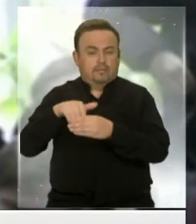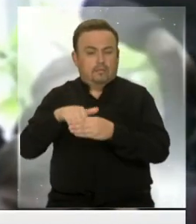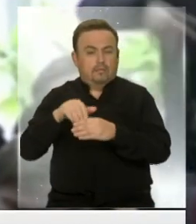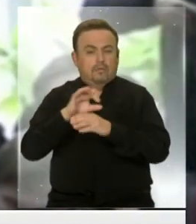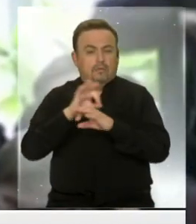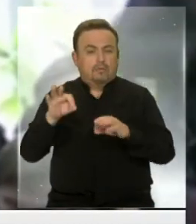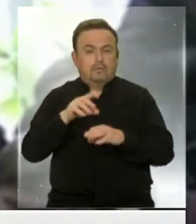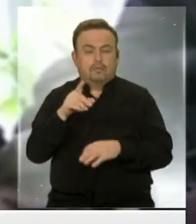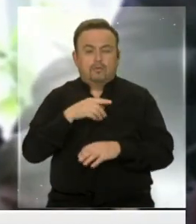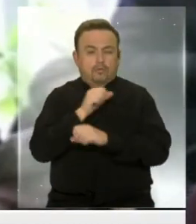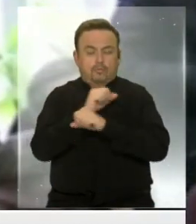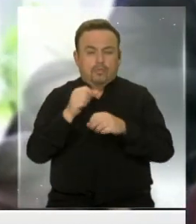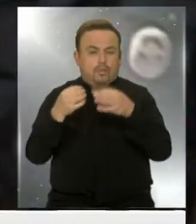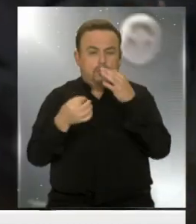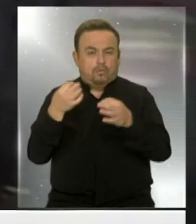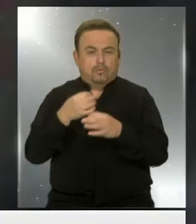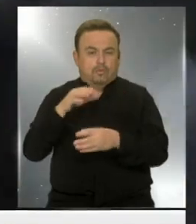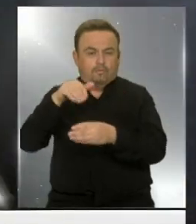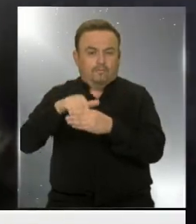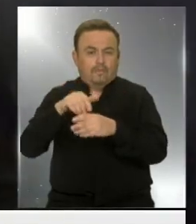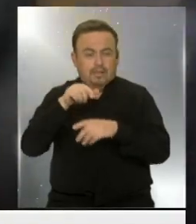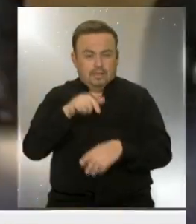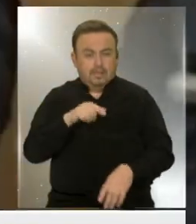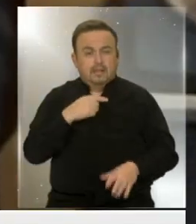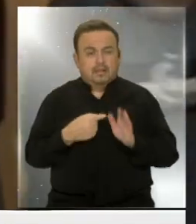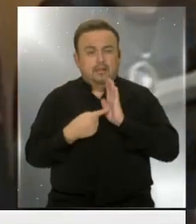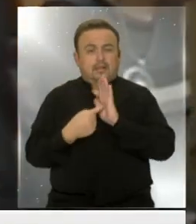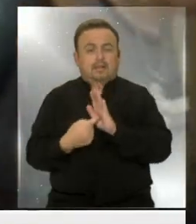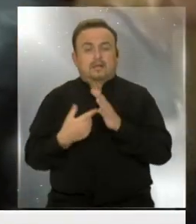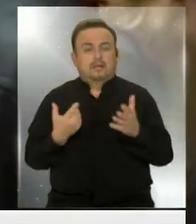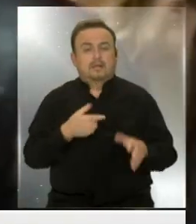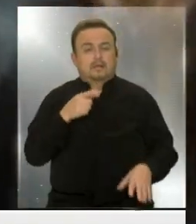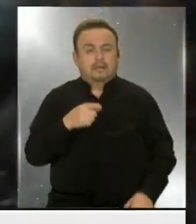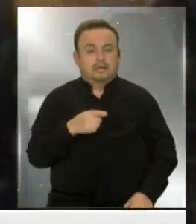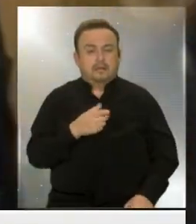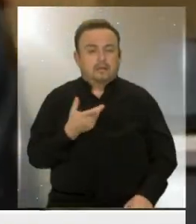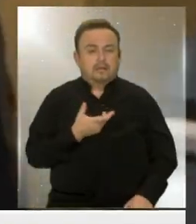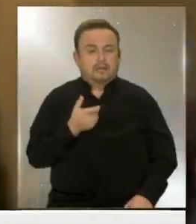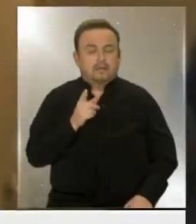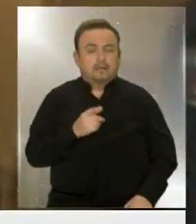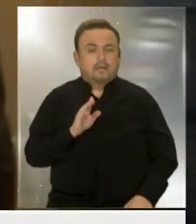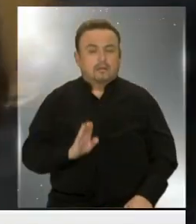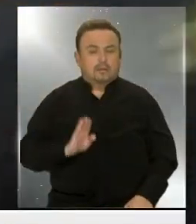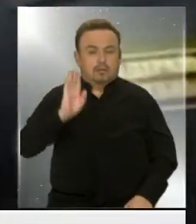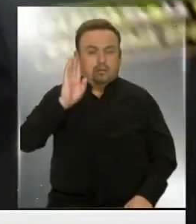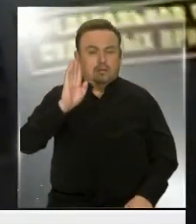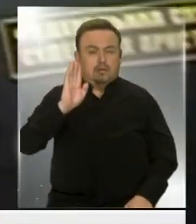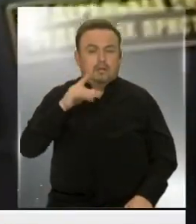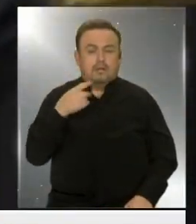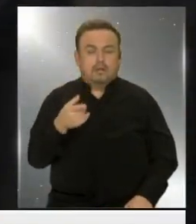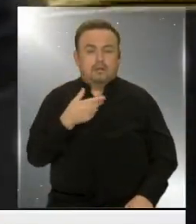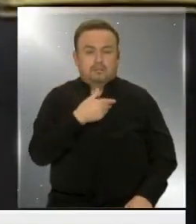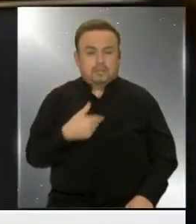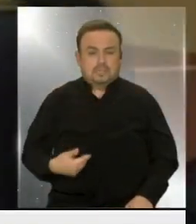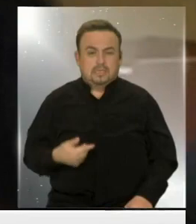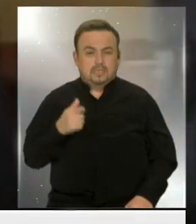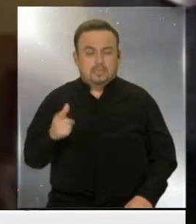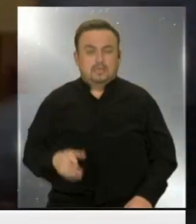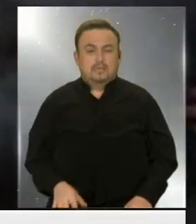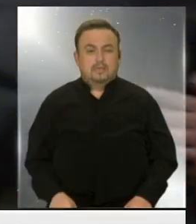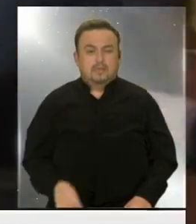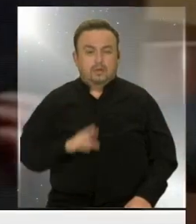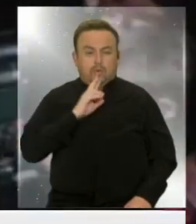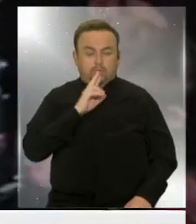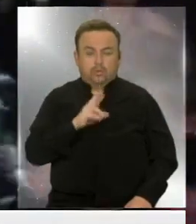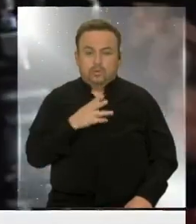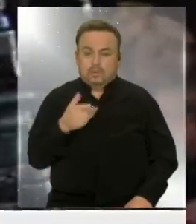está vetado por la justicia. Y él se ha presentado, ¿verdad?, como candidato a la presidencia. Uy, qué